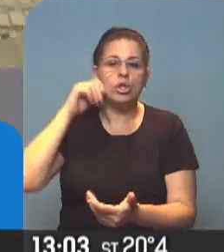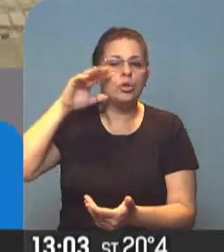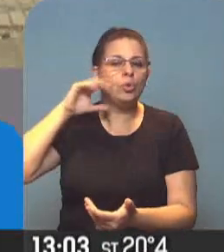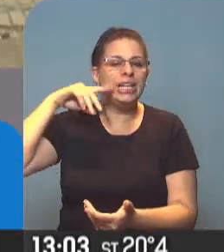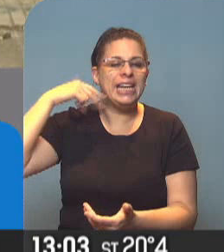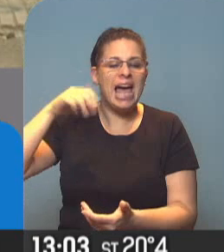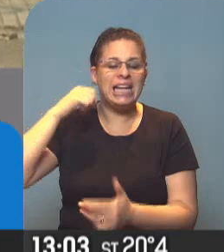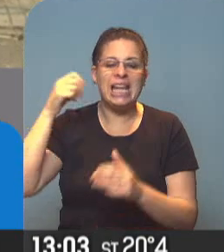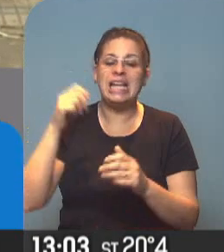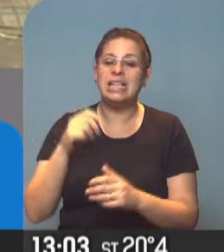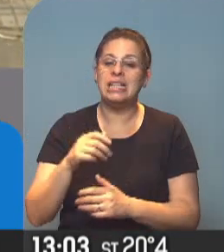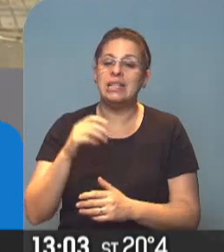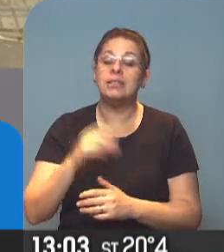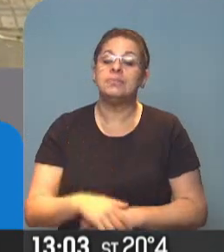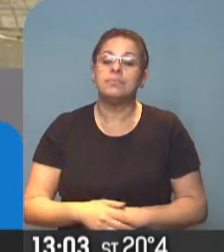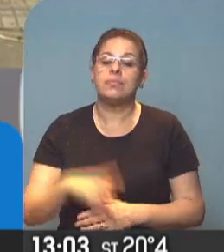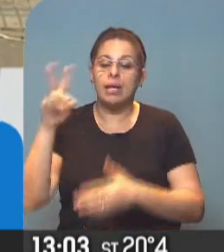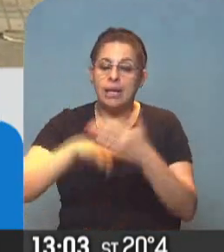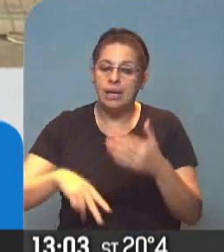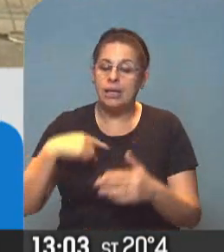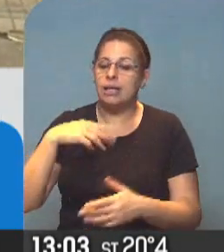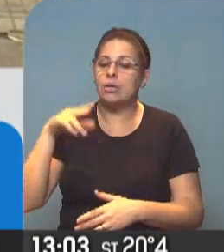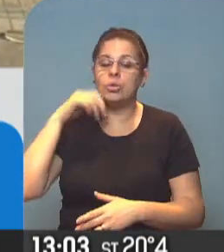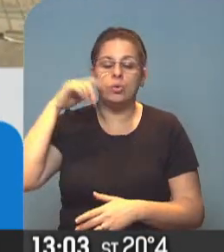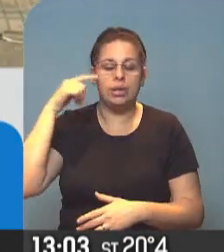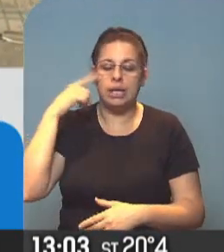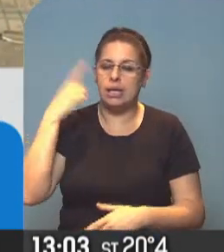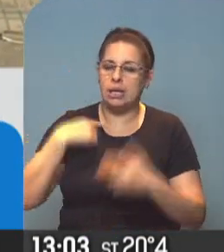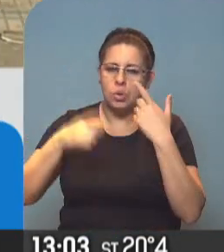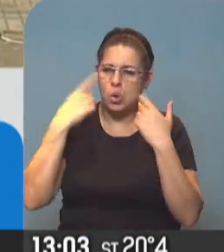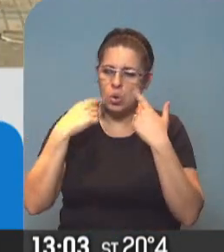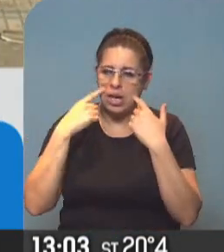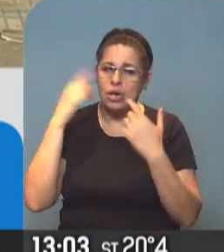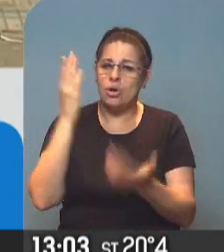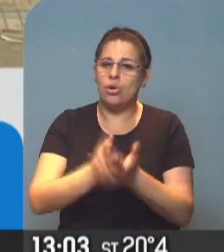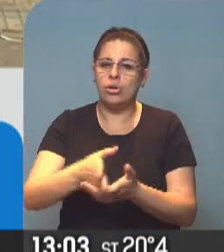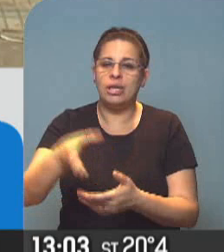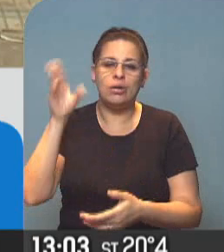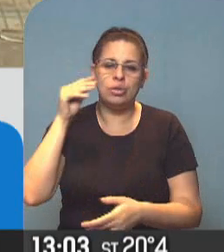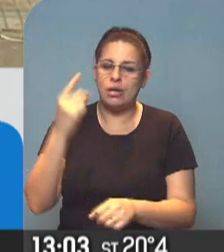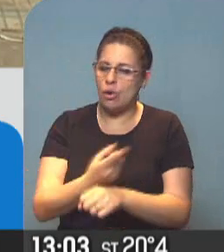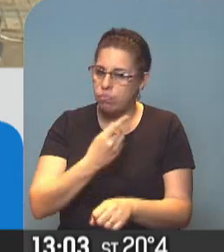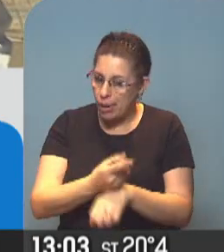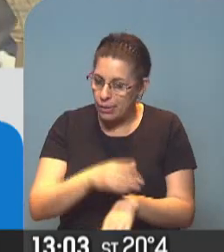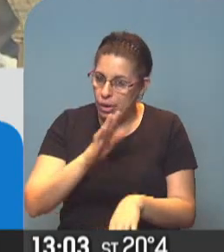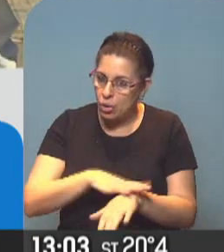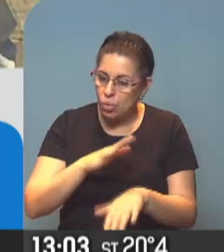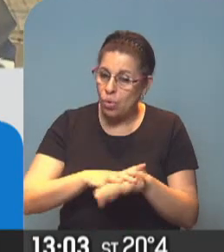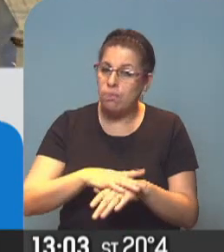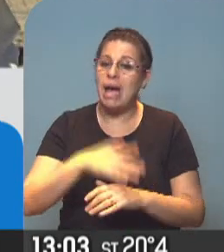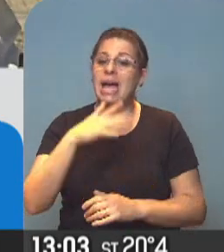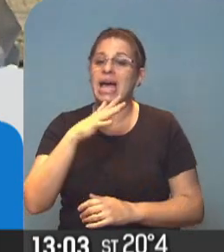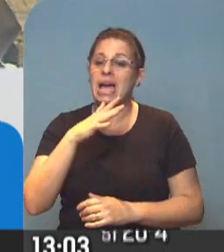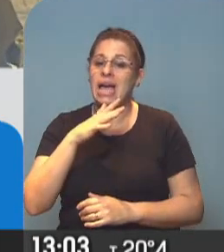se quebró tanto tanto en llanto que no terminamos de escuchar la condena porque porque desde el 14